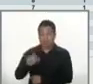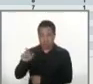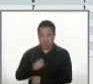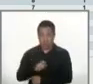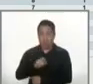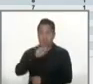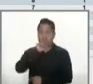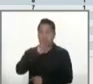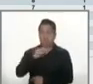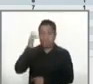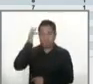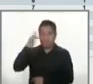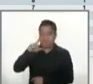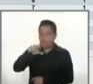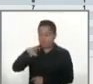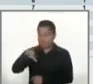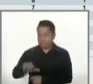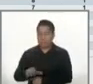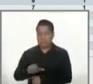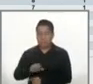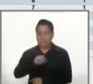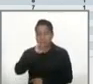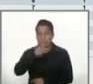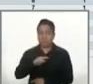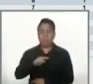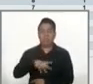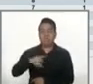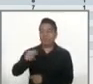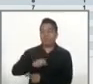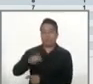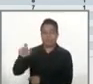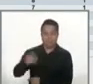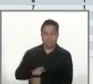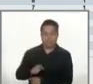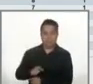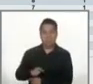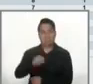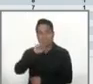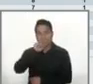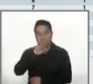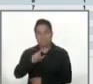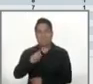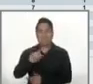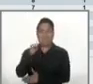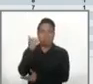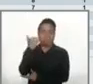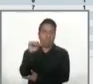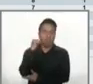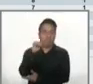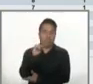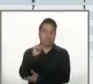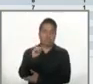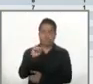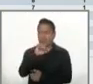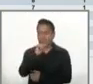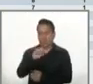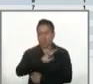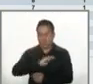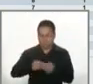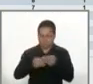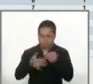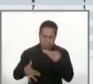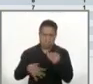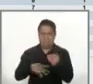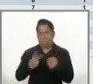Jojocotlán, Santa Lucía del Camino, San Juan Bautista Tuxtepec y Santa María Tzompa. El resto de estos presentan